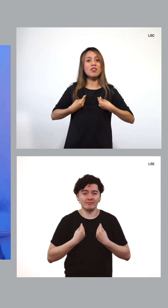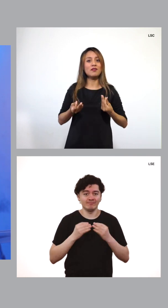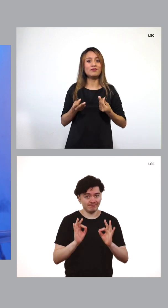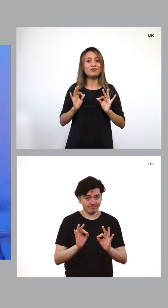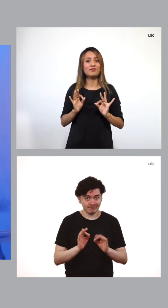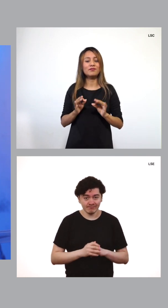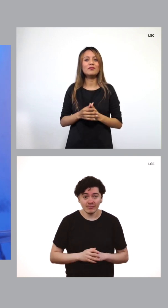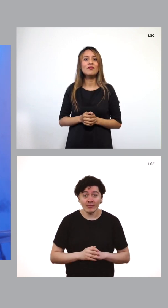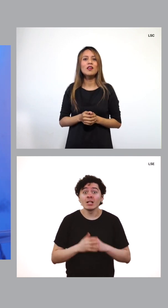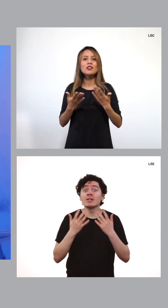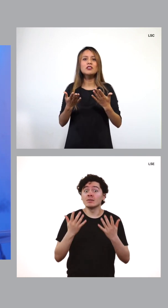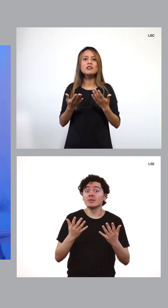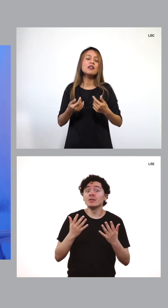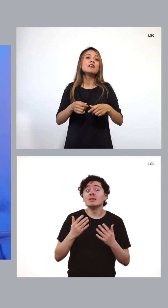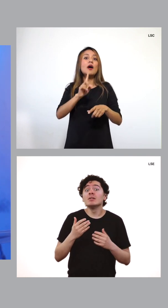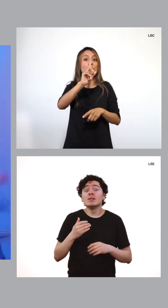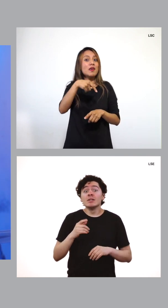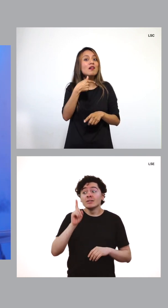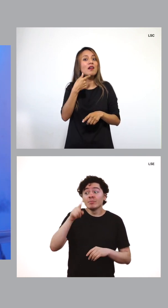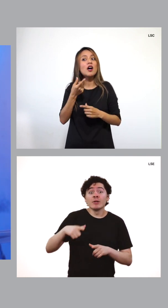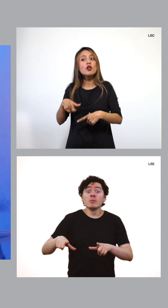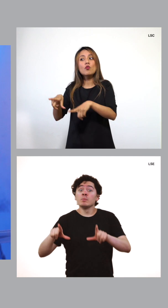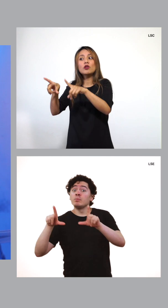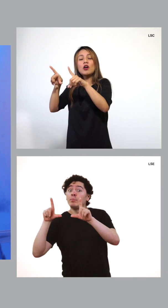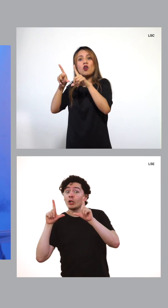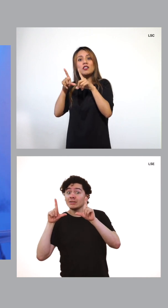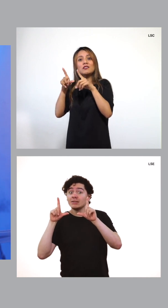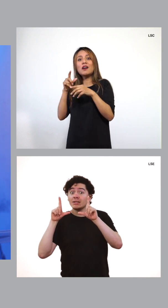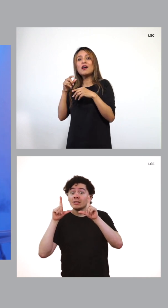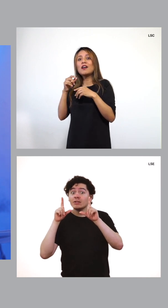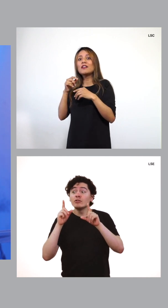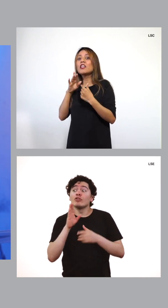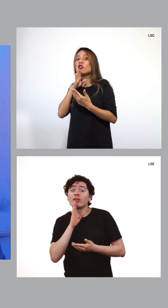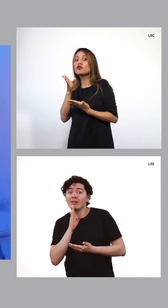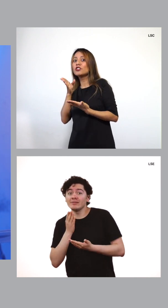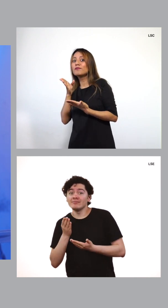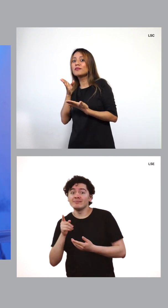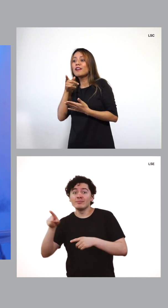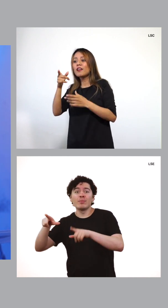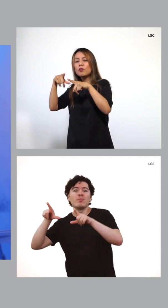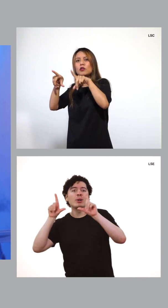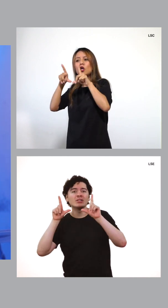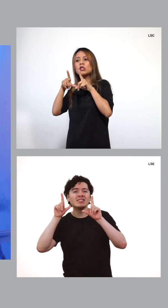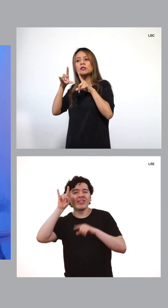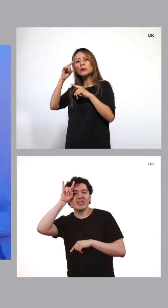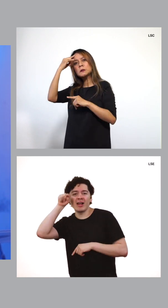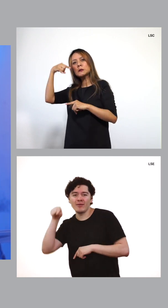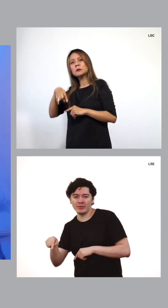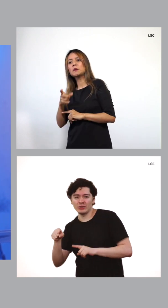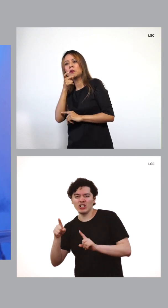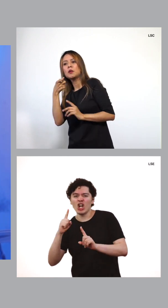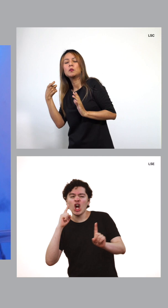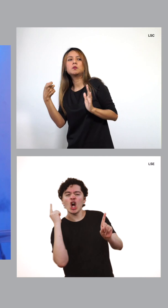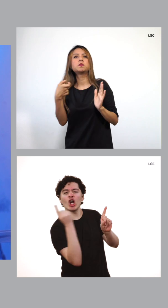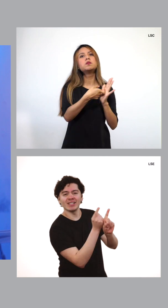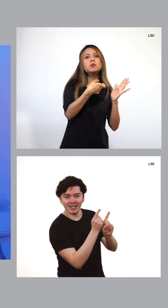este protagonista, nuestro Dios, está el antagonista, que es quien quiere impedir que el protagonista logre traer su amor hacia nosotros, que